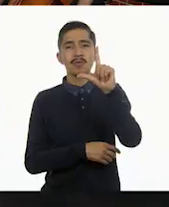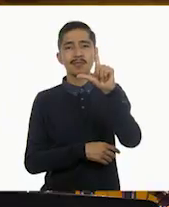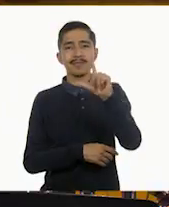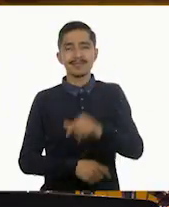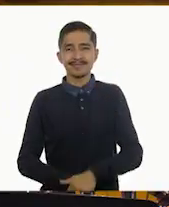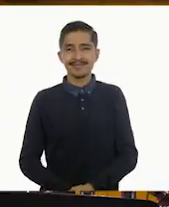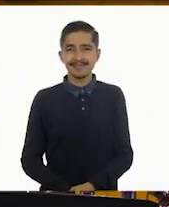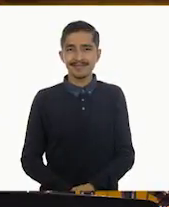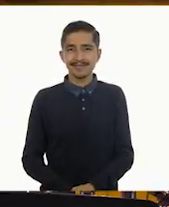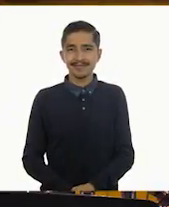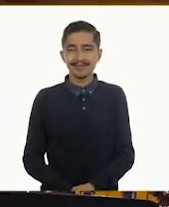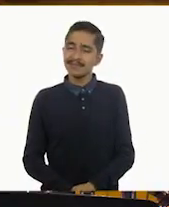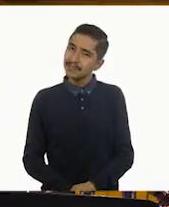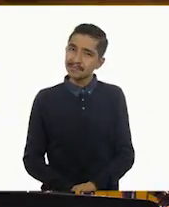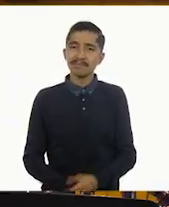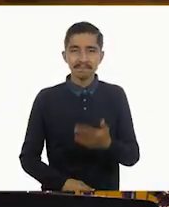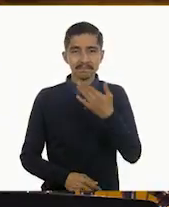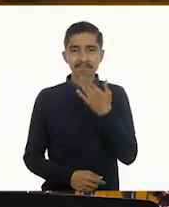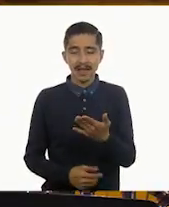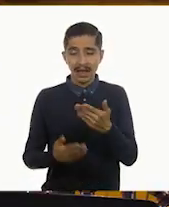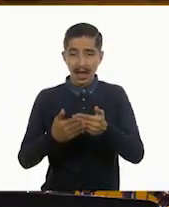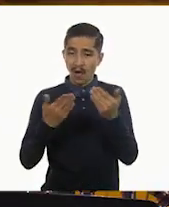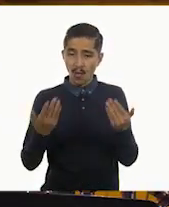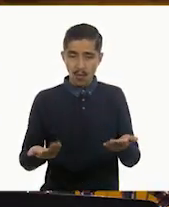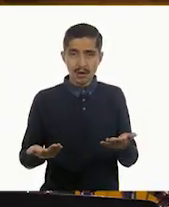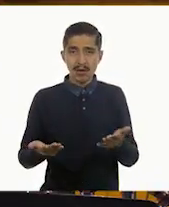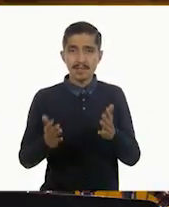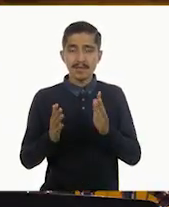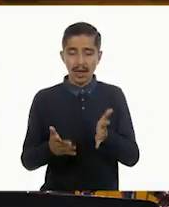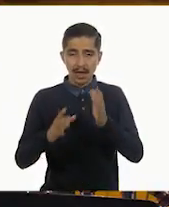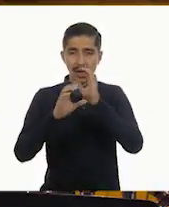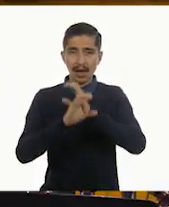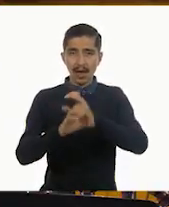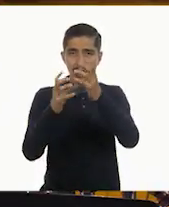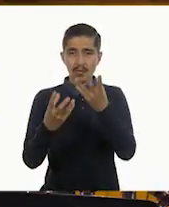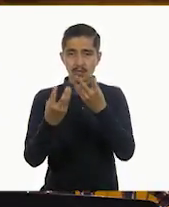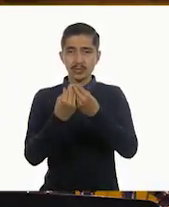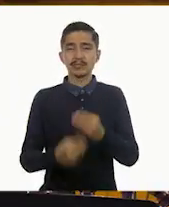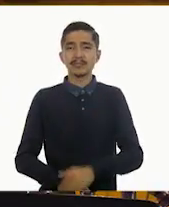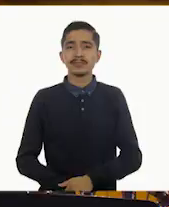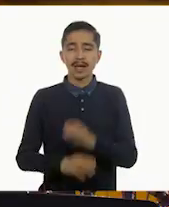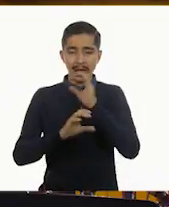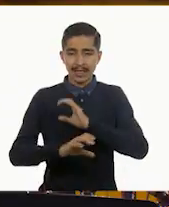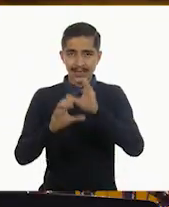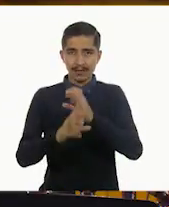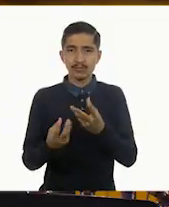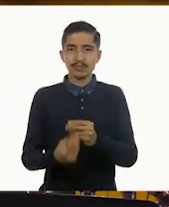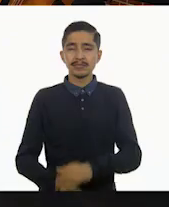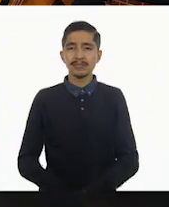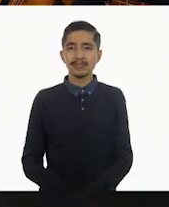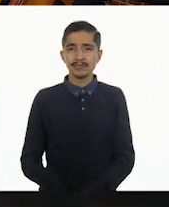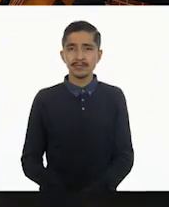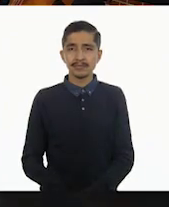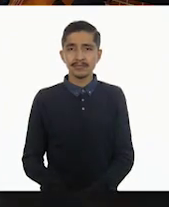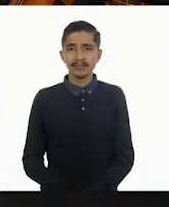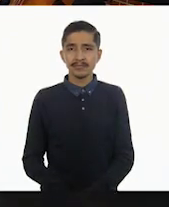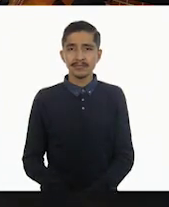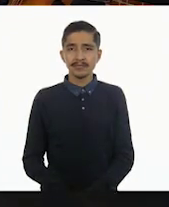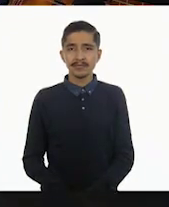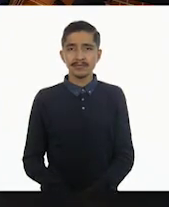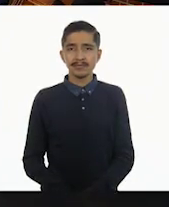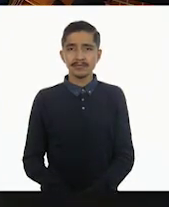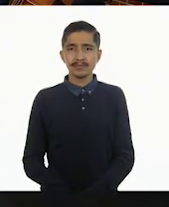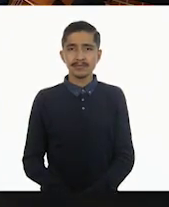sol. Bueno, ahora sí lo entonaremos juntos. Canten con nosotros. Tres